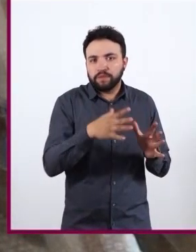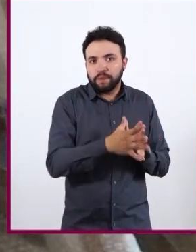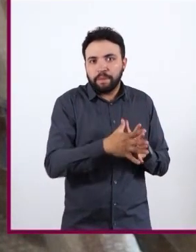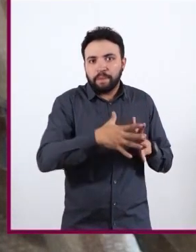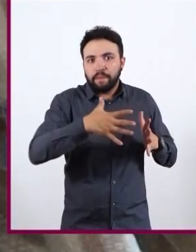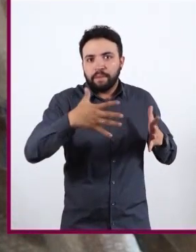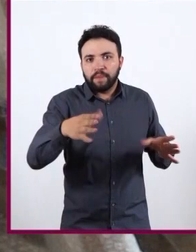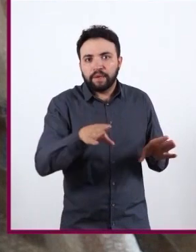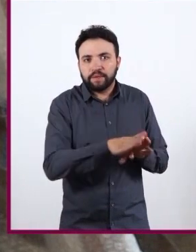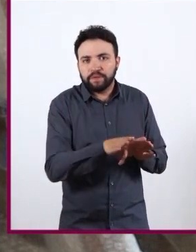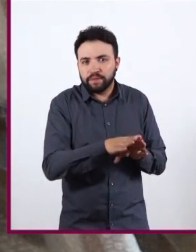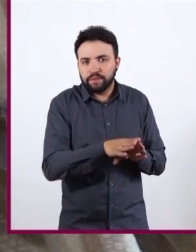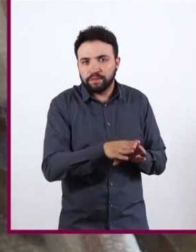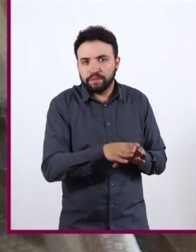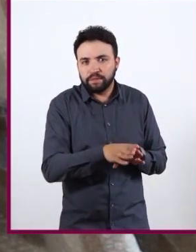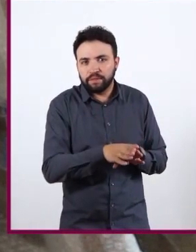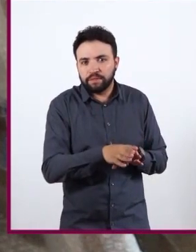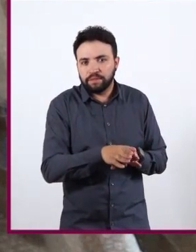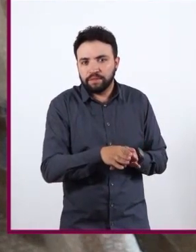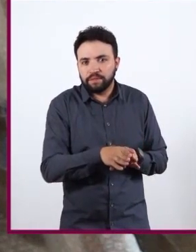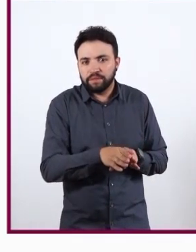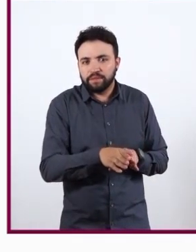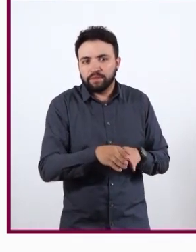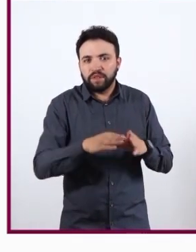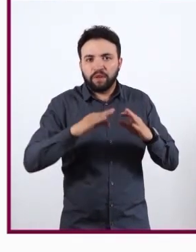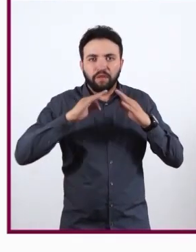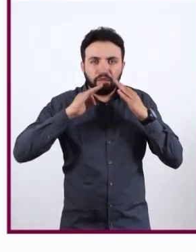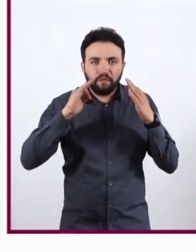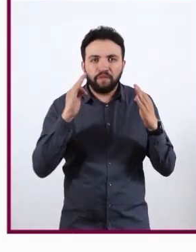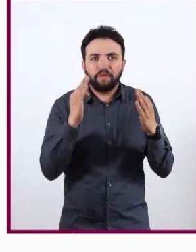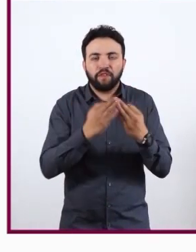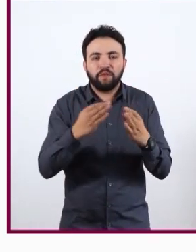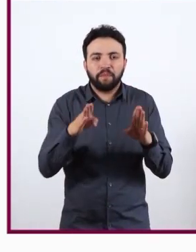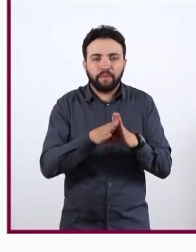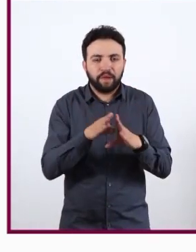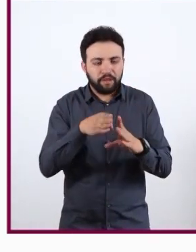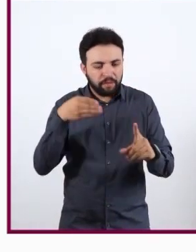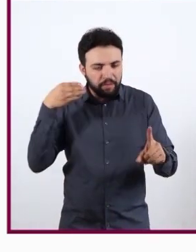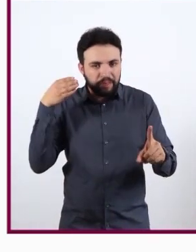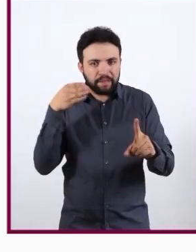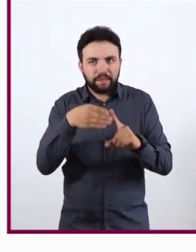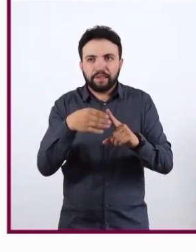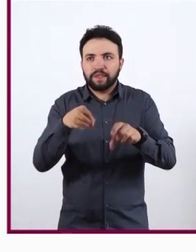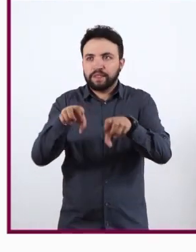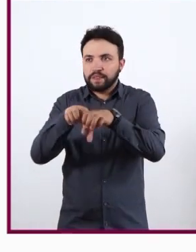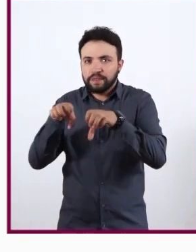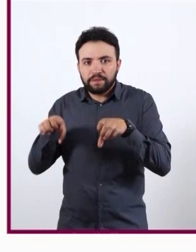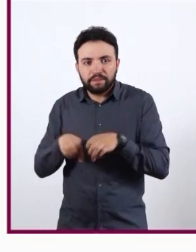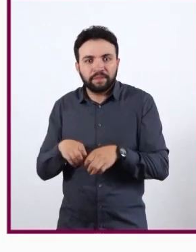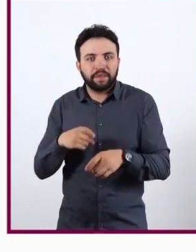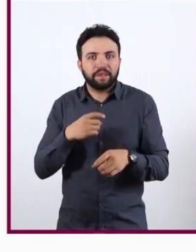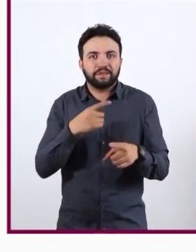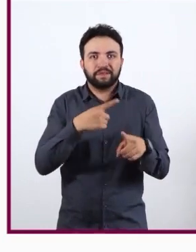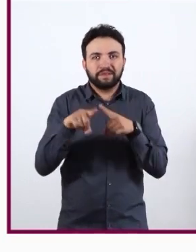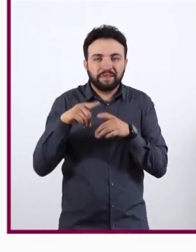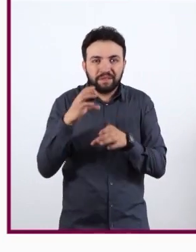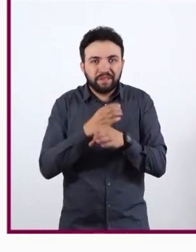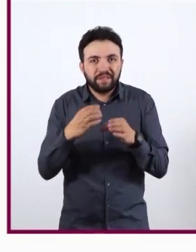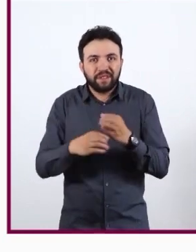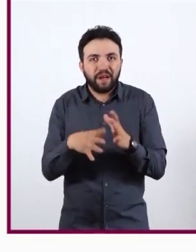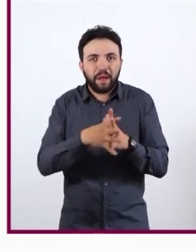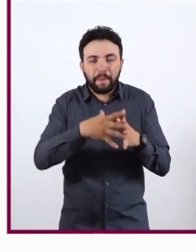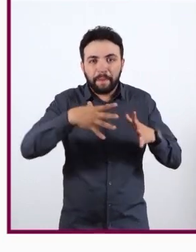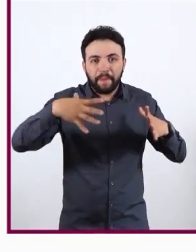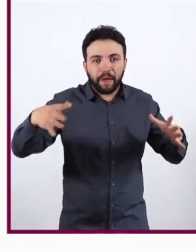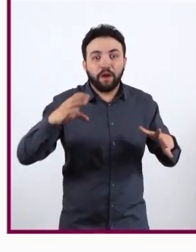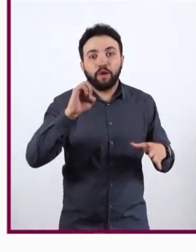más conceptualmente, sino también formalmente hacia el objeto o el espacio, ¿no? O incluso la imagen